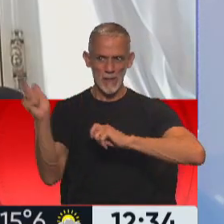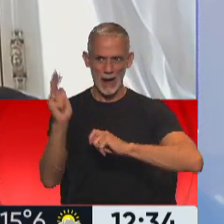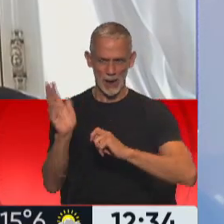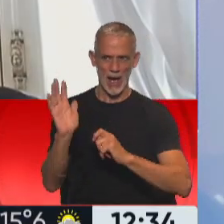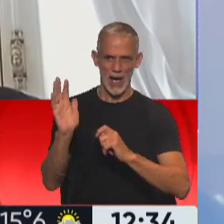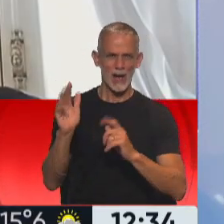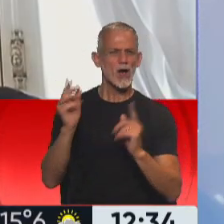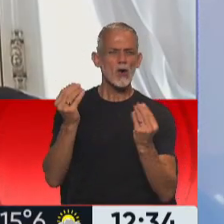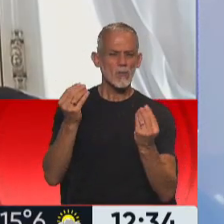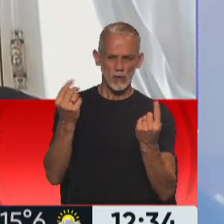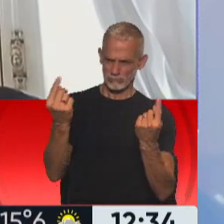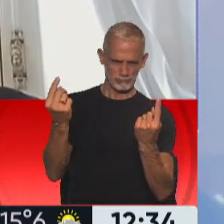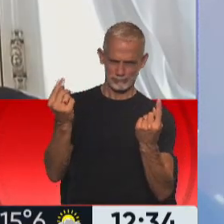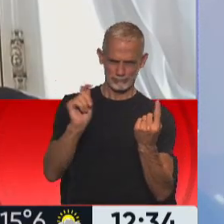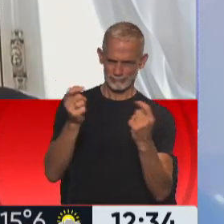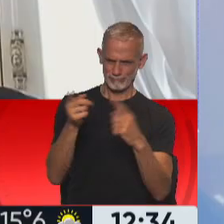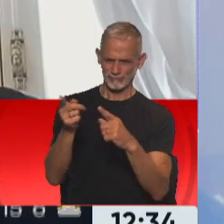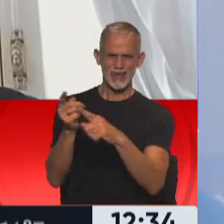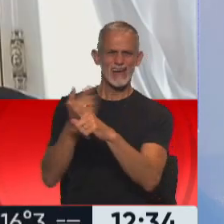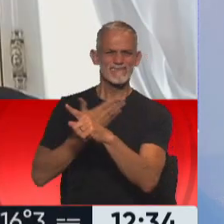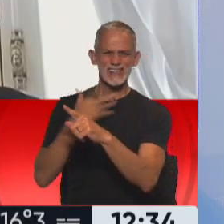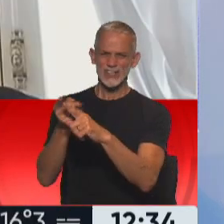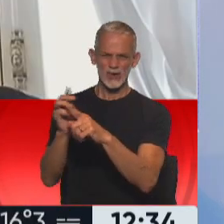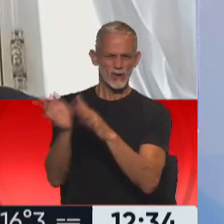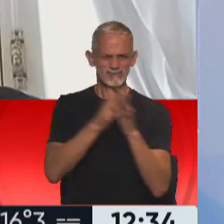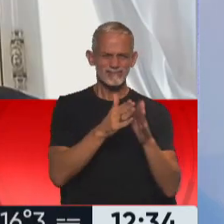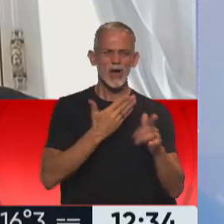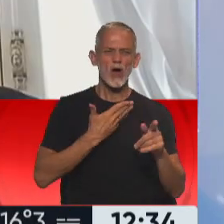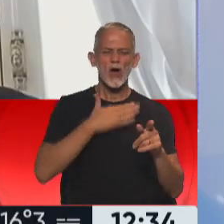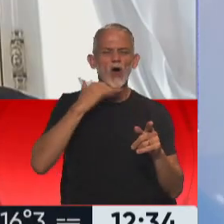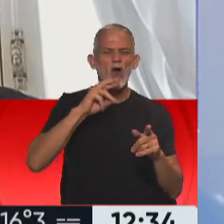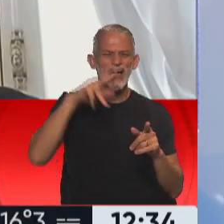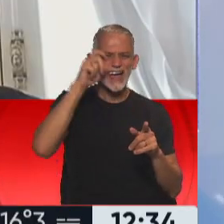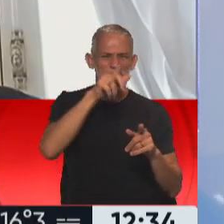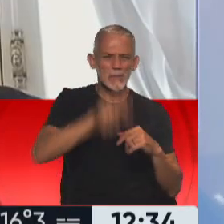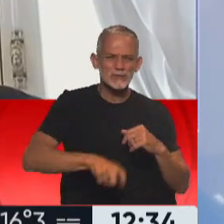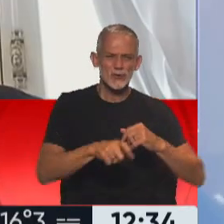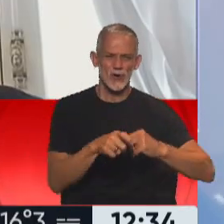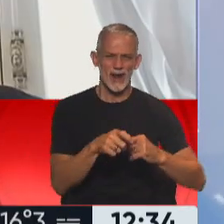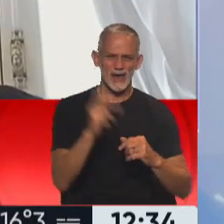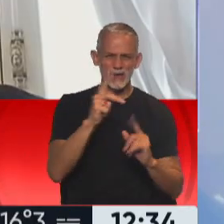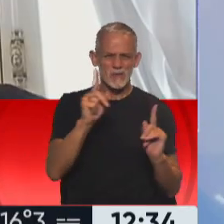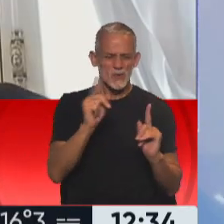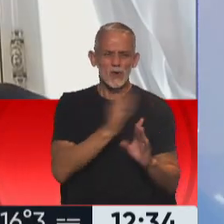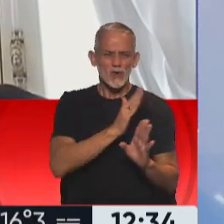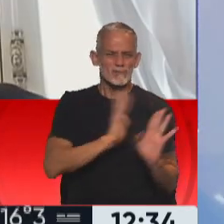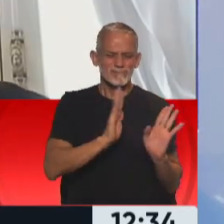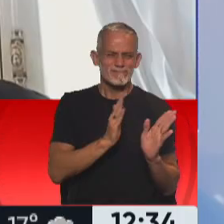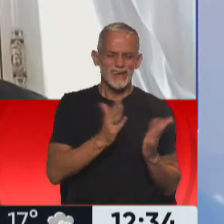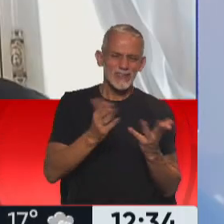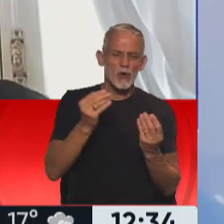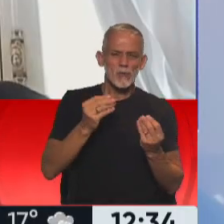que me gustaría que me cuentes, más que de Francisco, que me cuentes de Jorge. ¿Quién era? ¿Cómo era? ¿Qué sentía? ¿Cómo